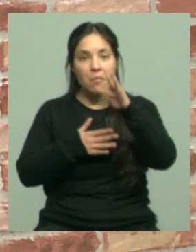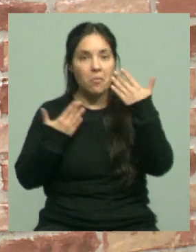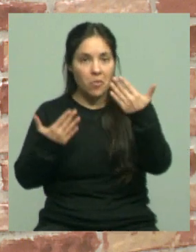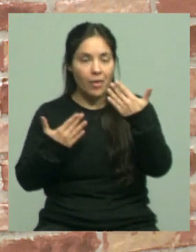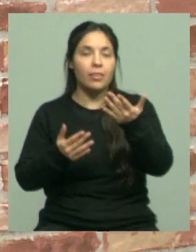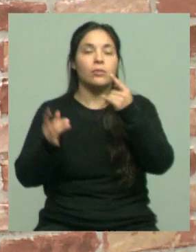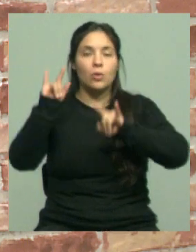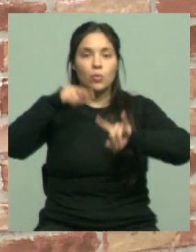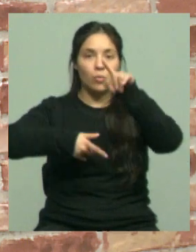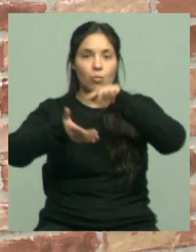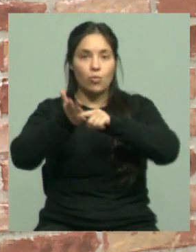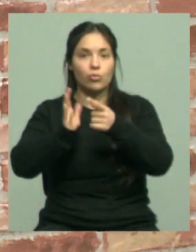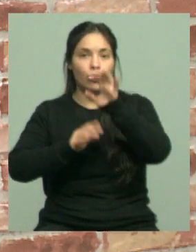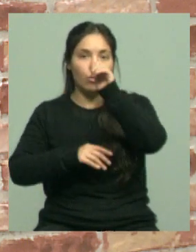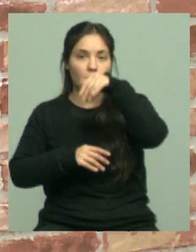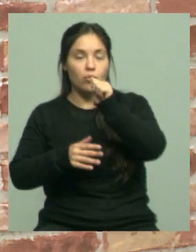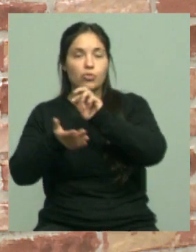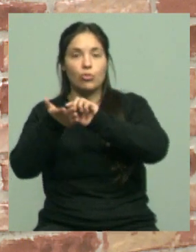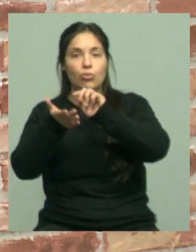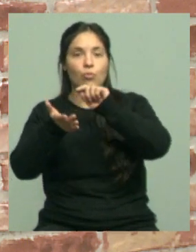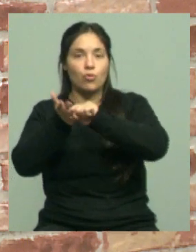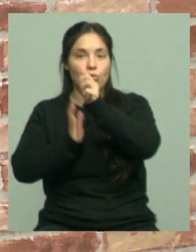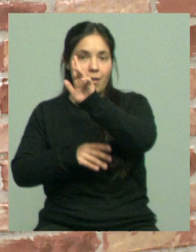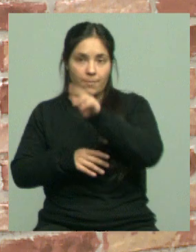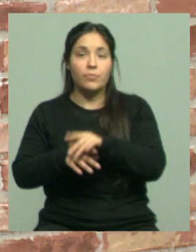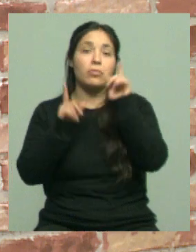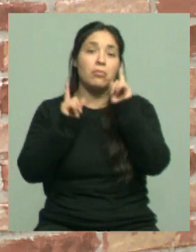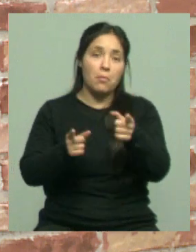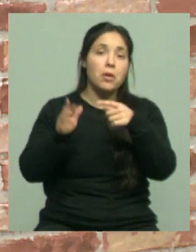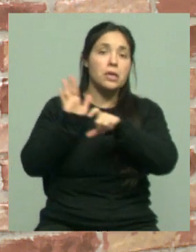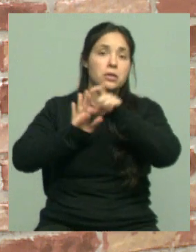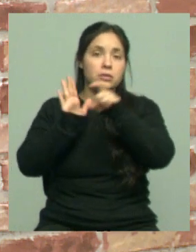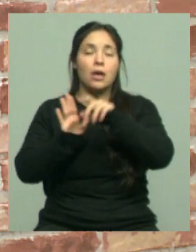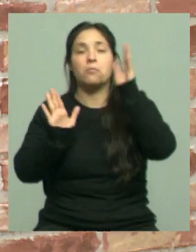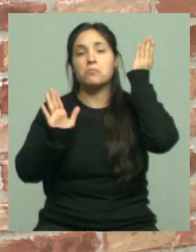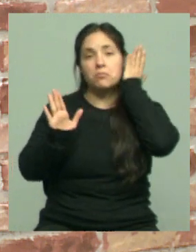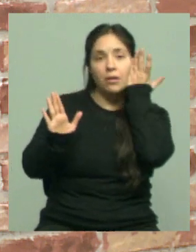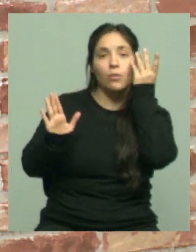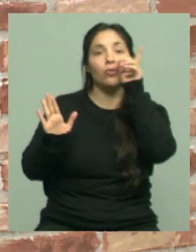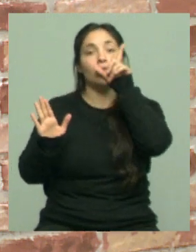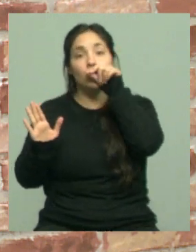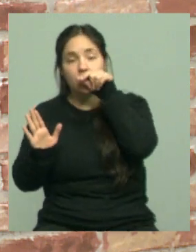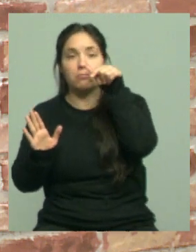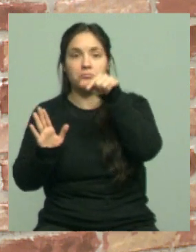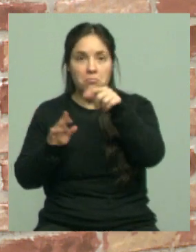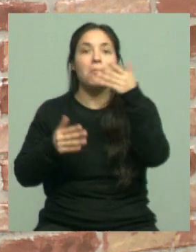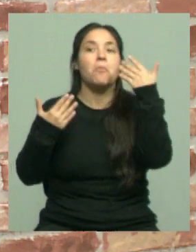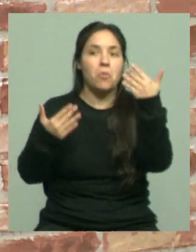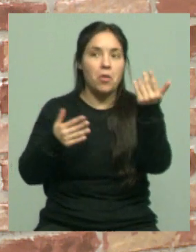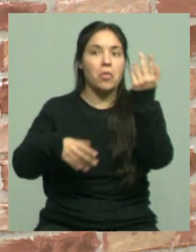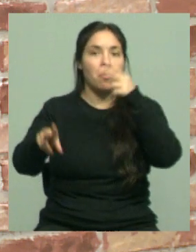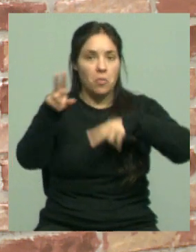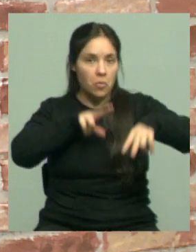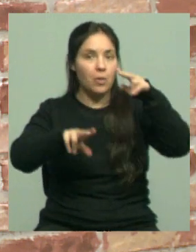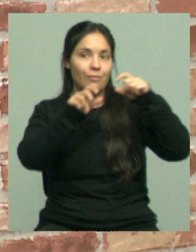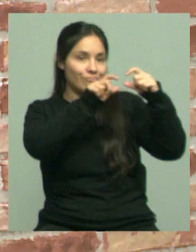www.unidiversidad.com.ar. Y estamos en redes, estamos en Twitter o X, en Facebook y también en Instagram, donde nos pueden encontrar como Señal UTV,